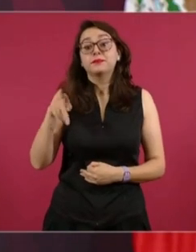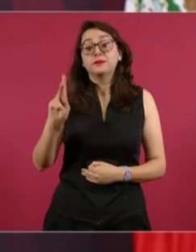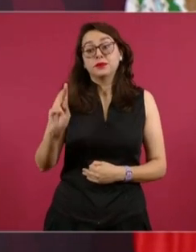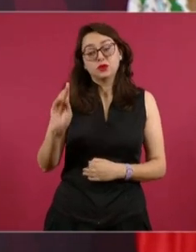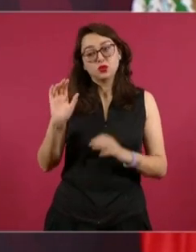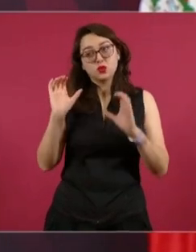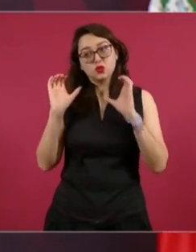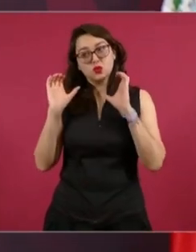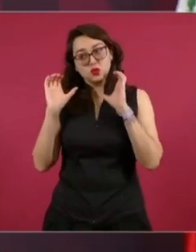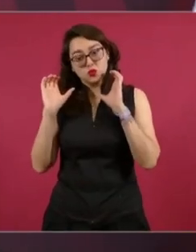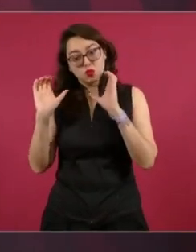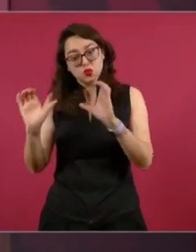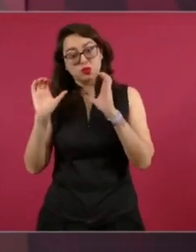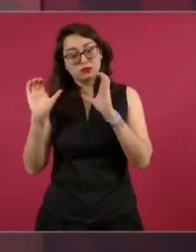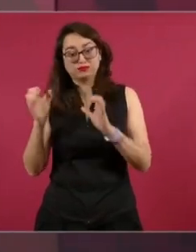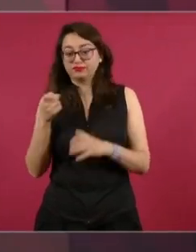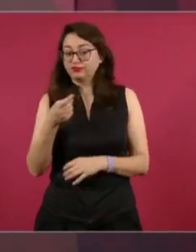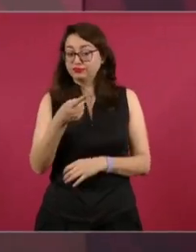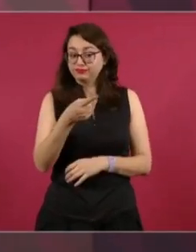porque estos son como una